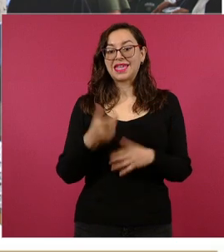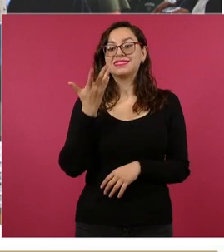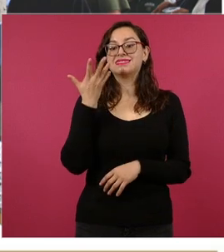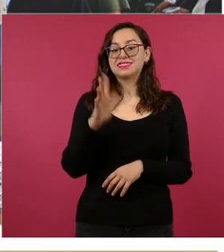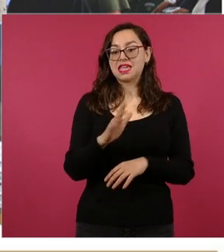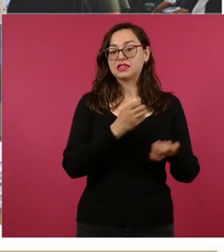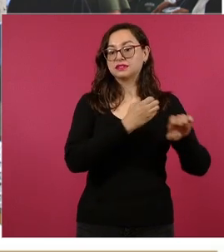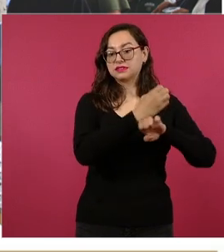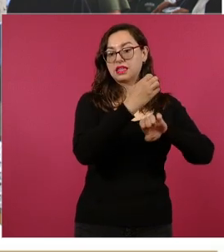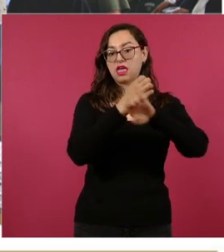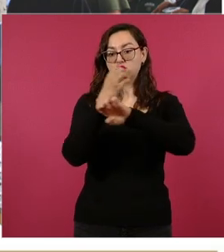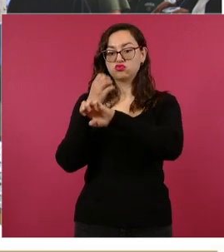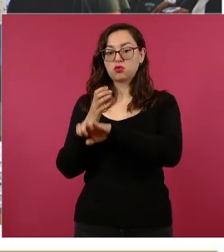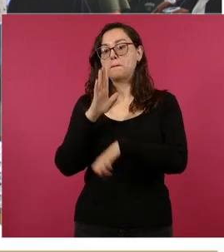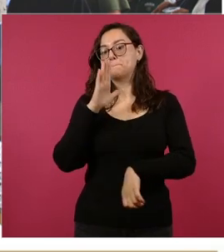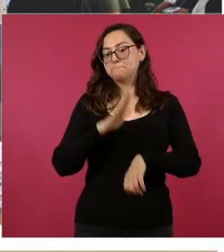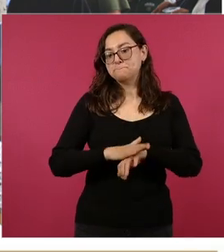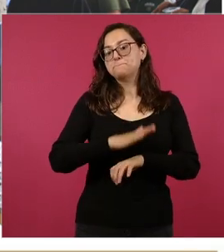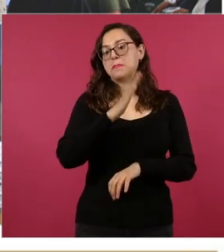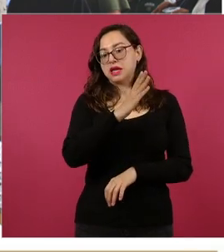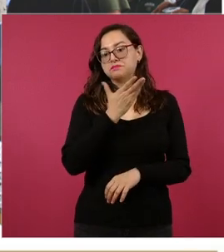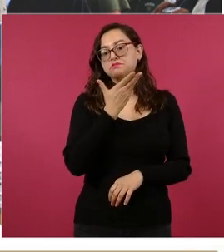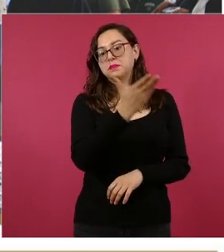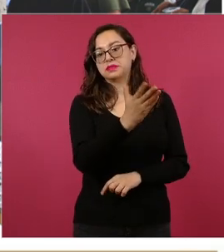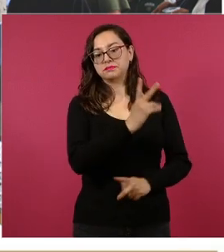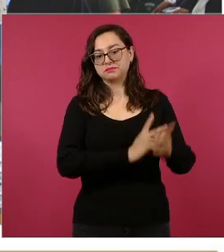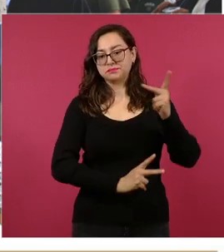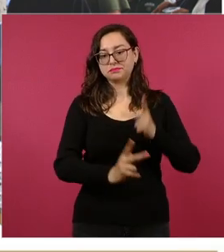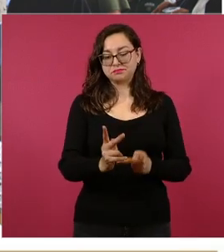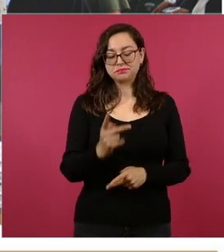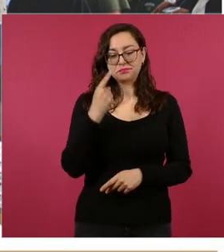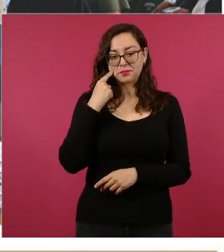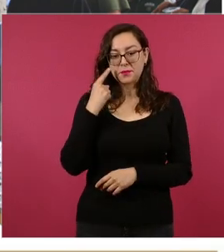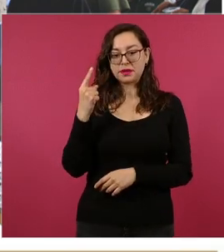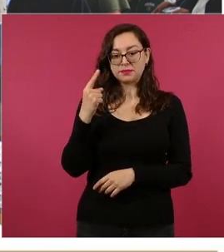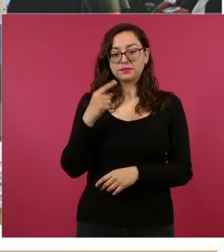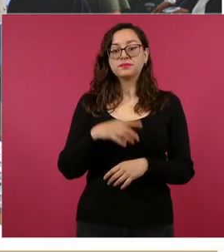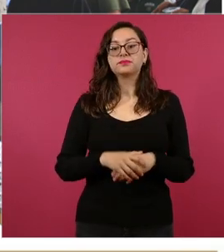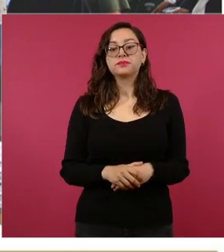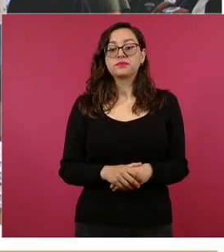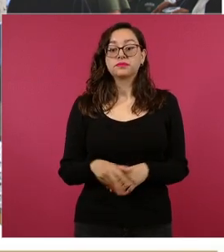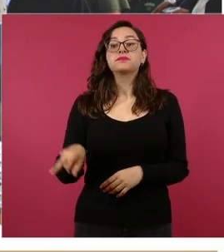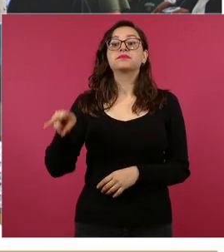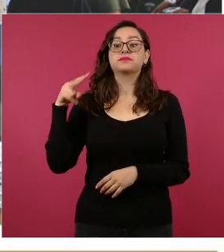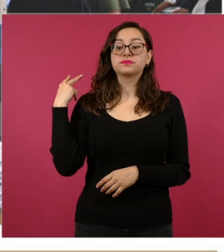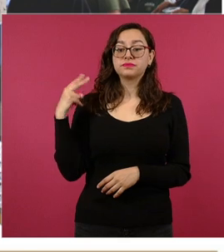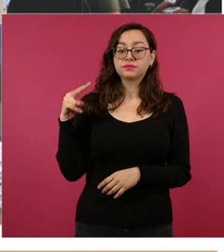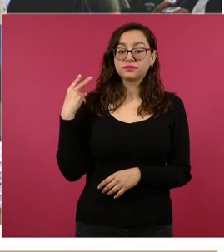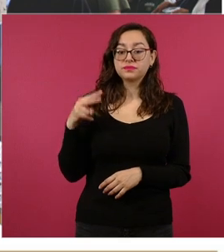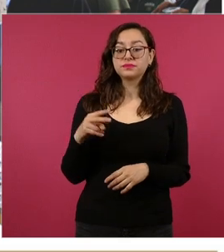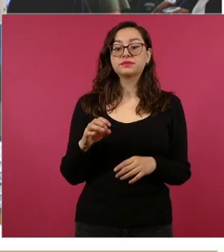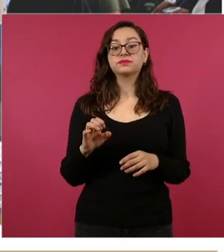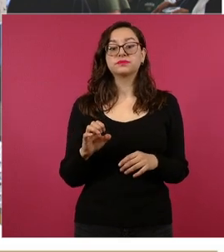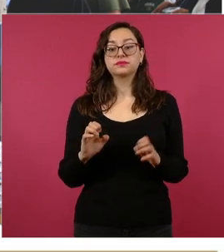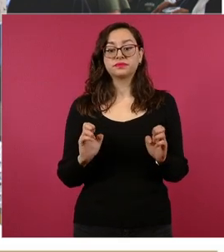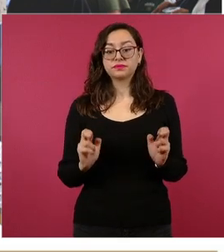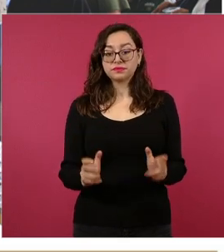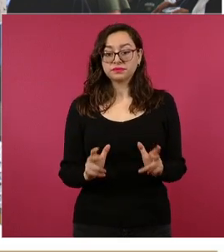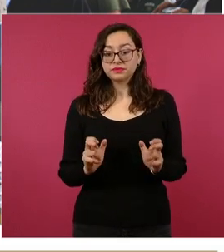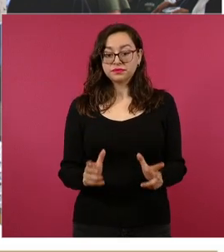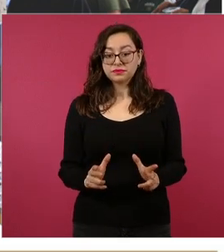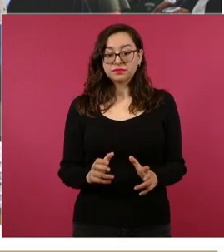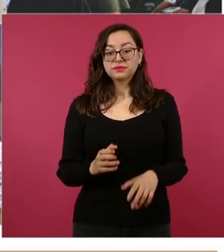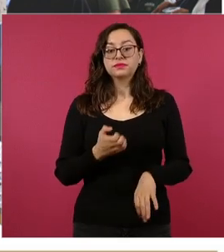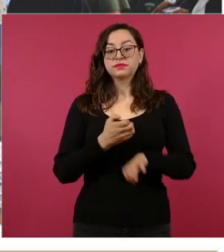estados los que concentraron los créditos, que son Veracruz, Chiapas, el Estado